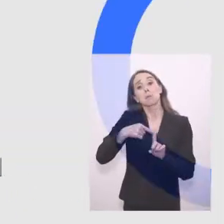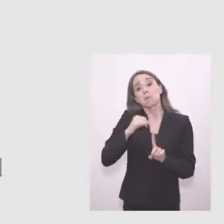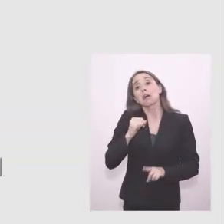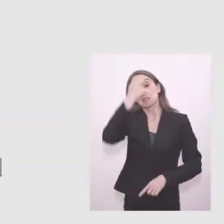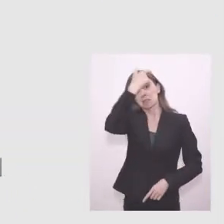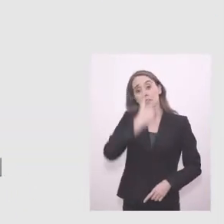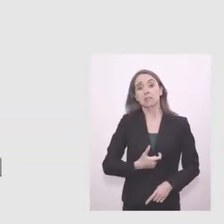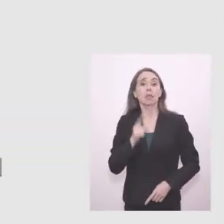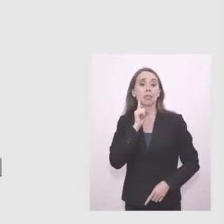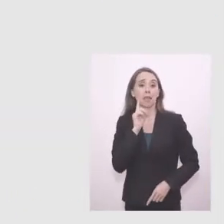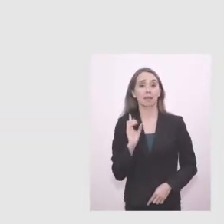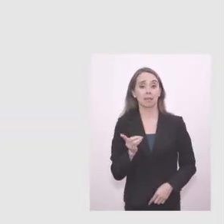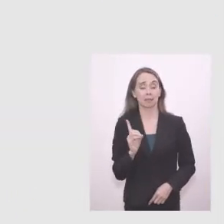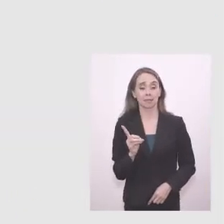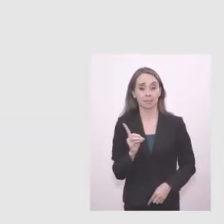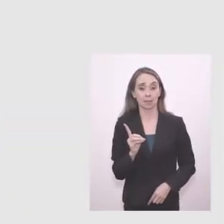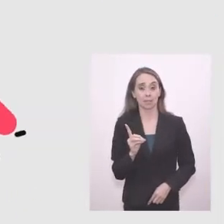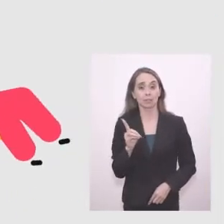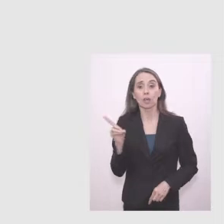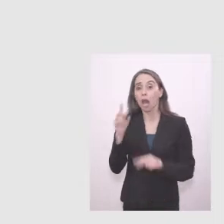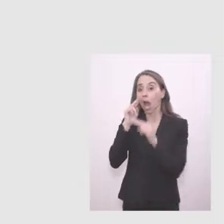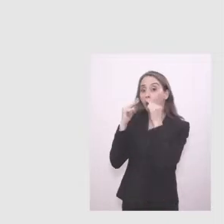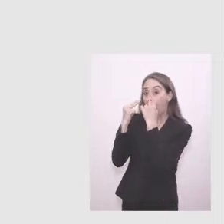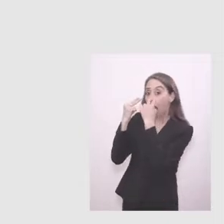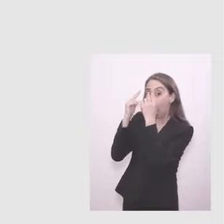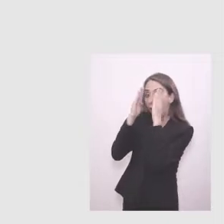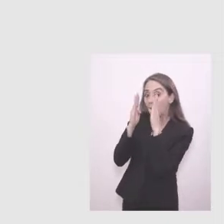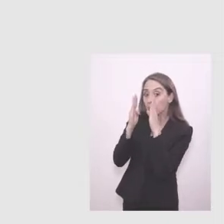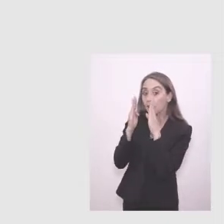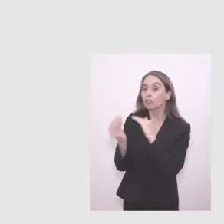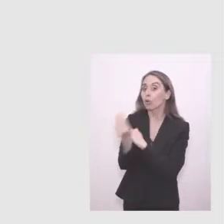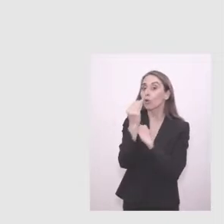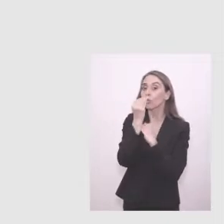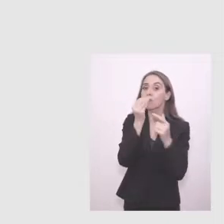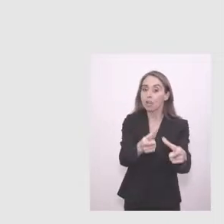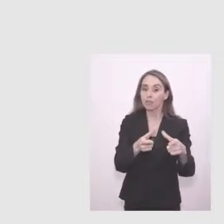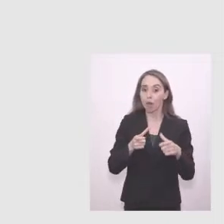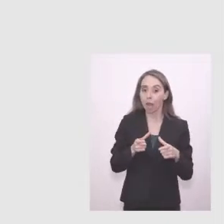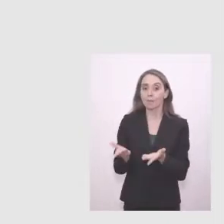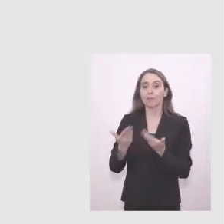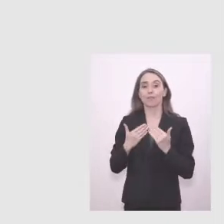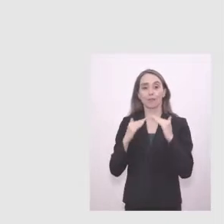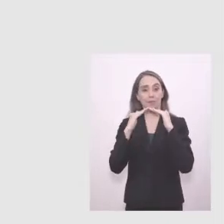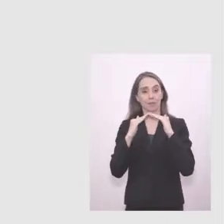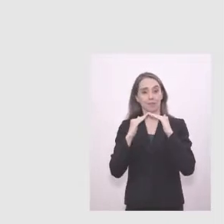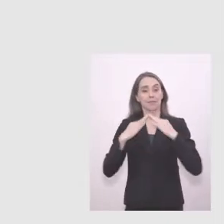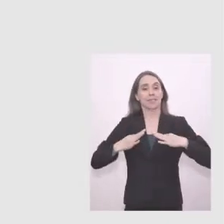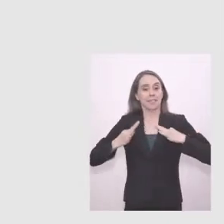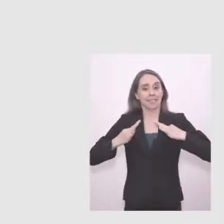una discapacidad. Quien está atento porque no nos falta alimentación, techo y ropa.